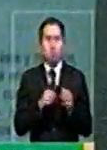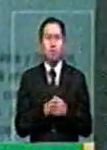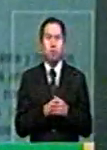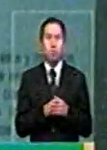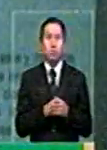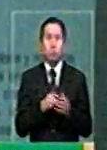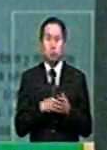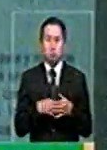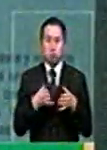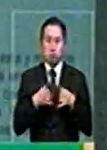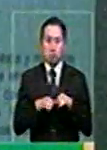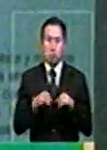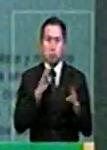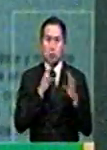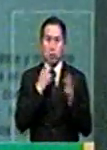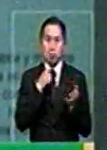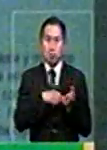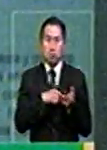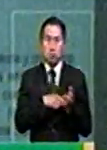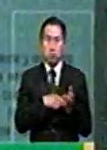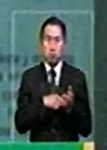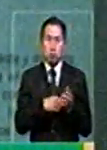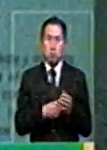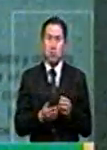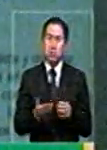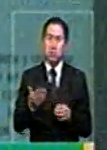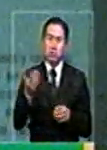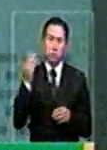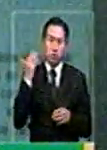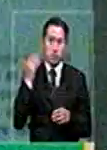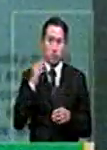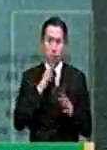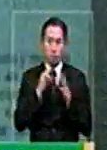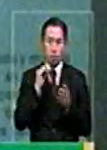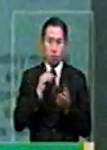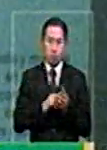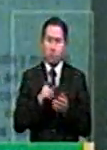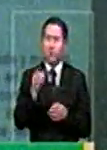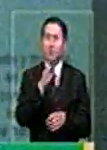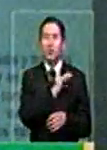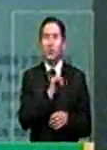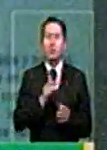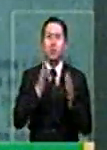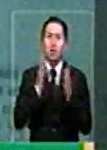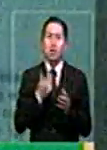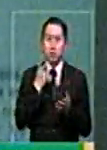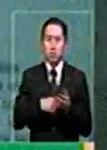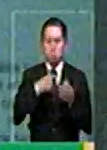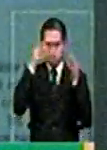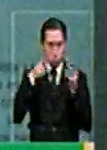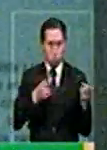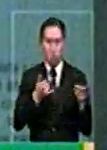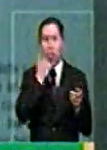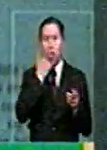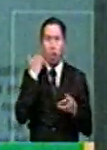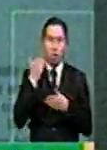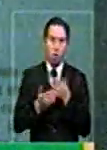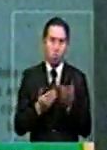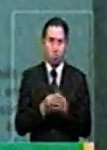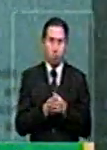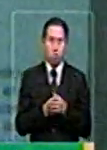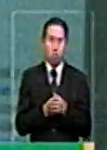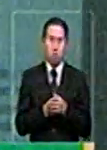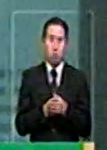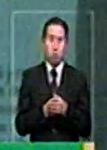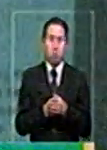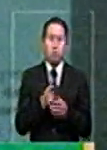que lo seguirán hablando. En la anterior declaración de Ciñani, es una decisión precipitada. ¿Y qué